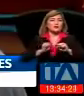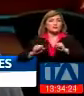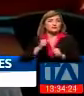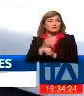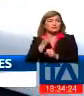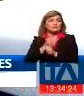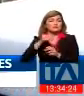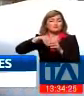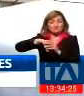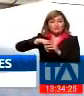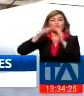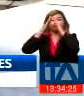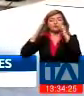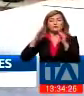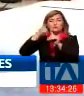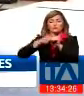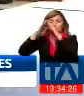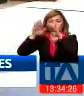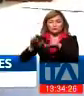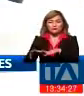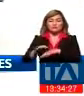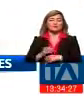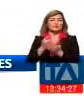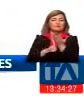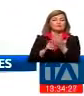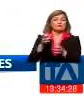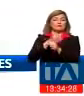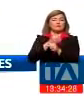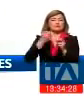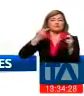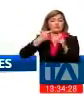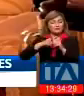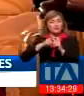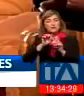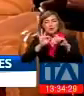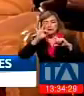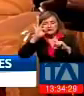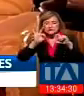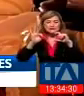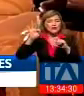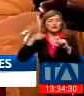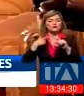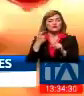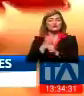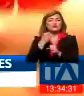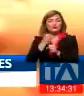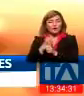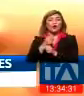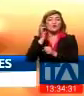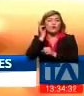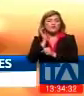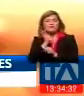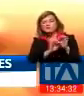labor en el hogar por los meses de confinamiento. Según un análisis realizado para el Índice Anual de Mujeres en el Trabajo de PwC, que